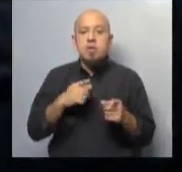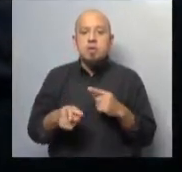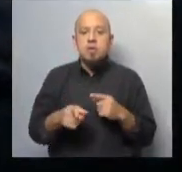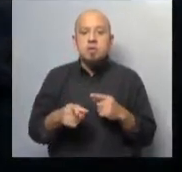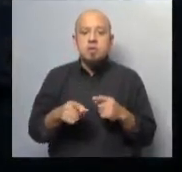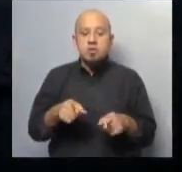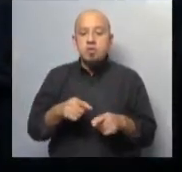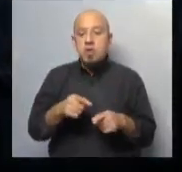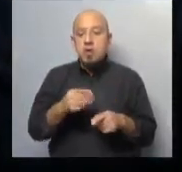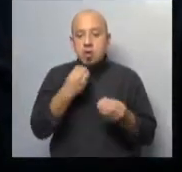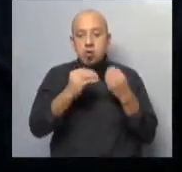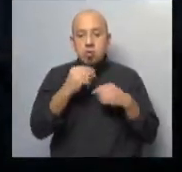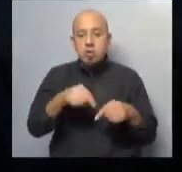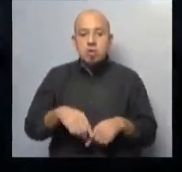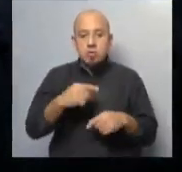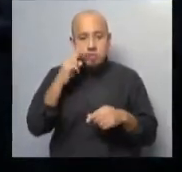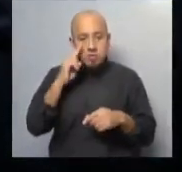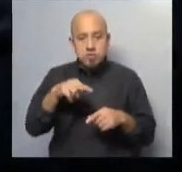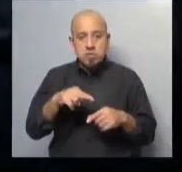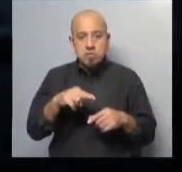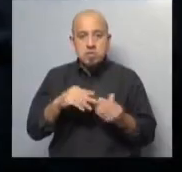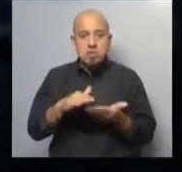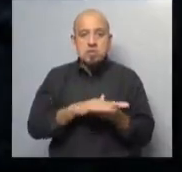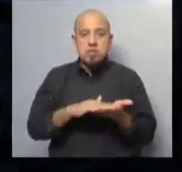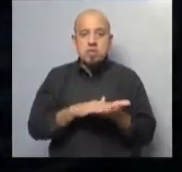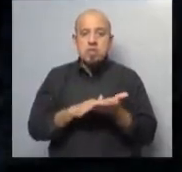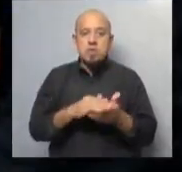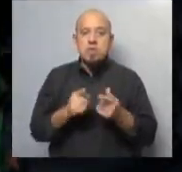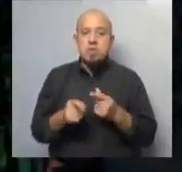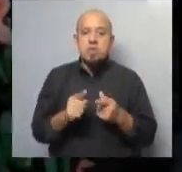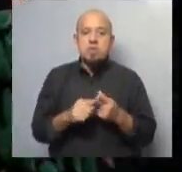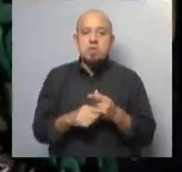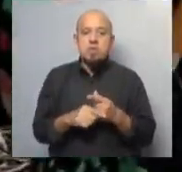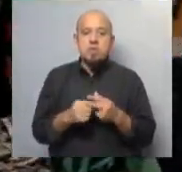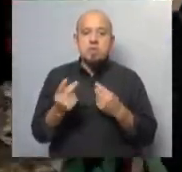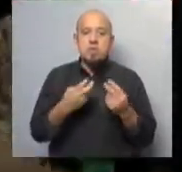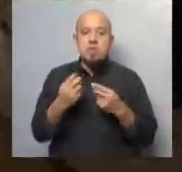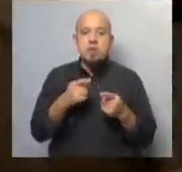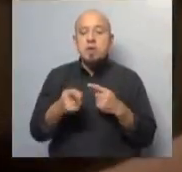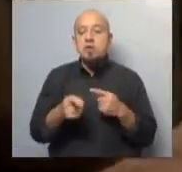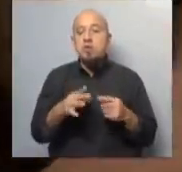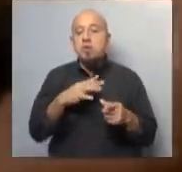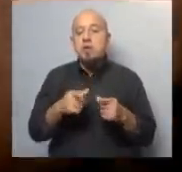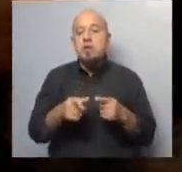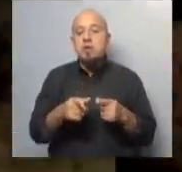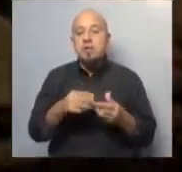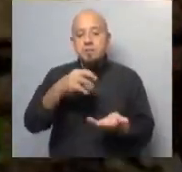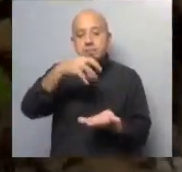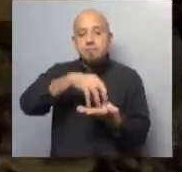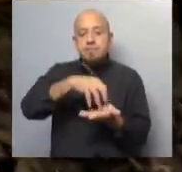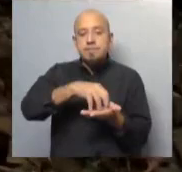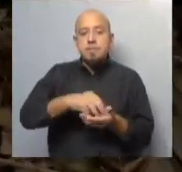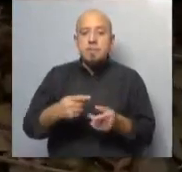se alimentan y son invisibles a los ojos. En realidad necesitaríamos microscopio, laboratorio para buscar esos filamentos que crecen en el lugar,